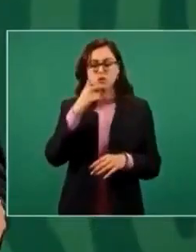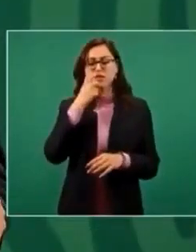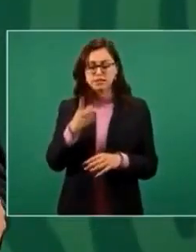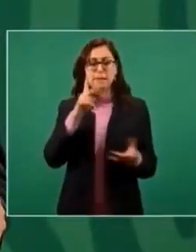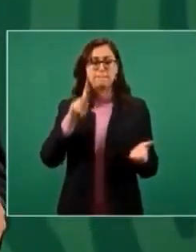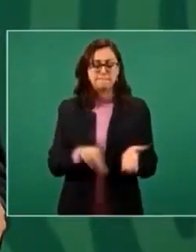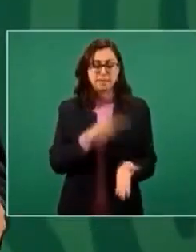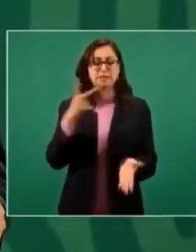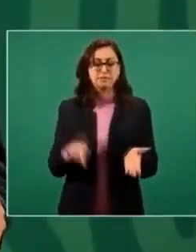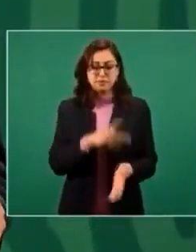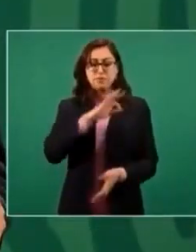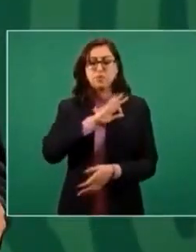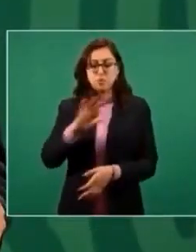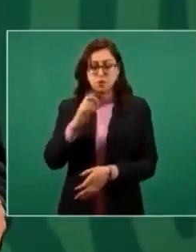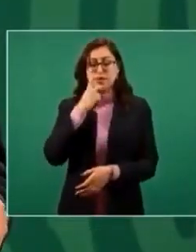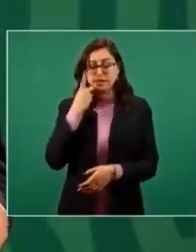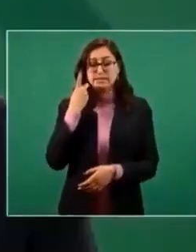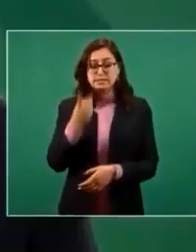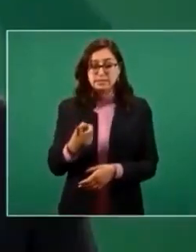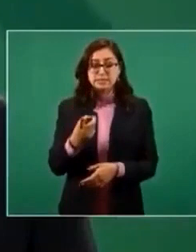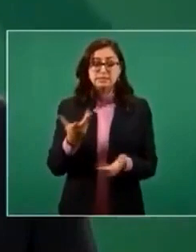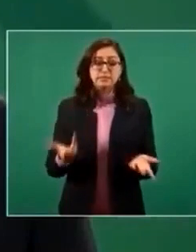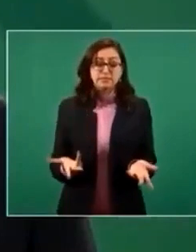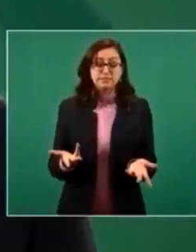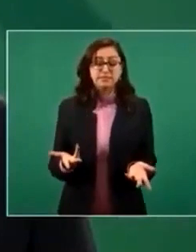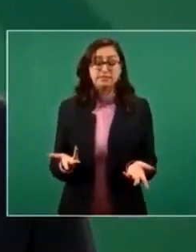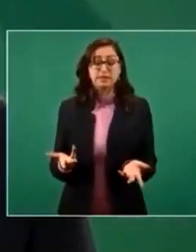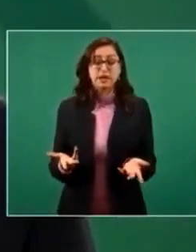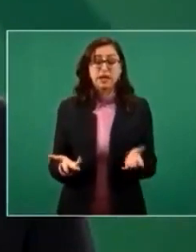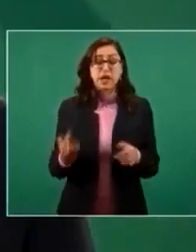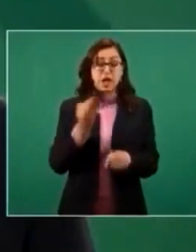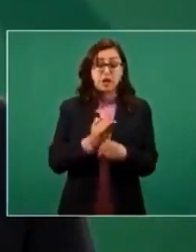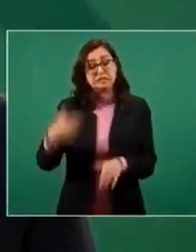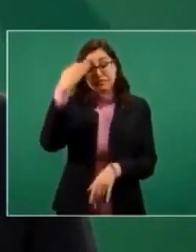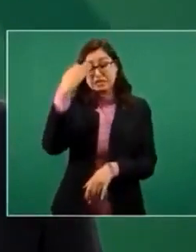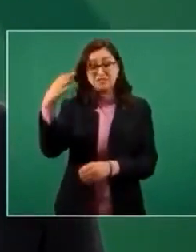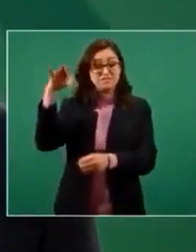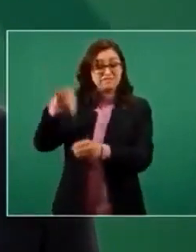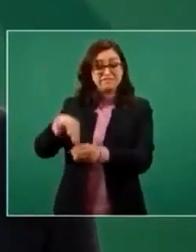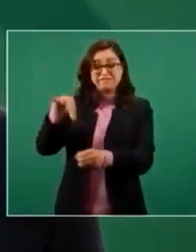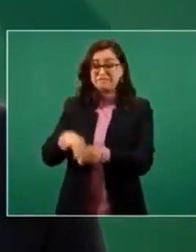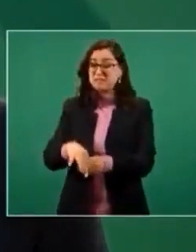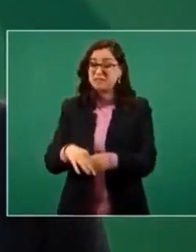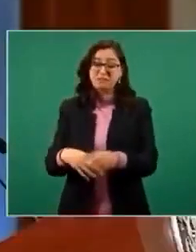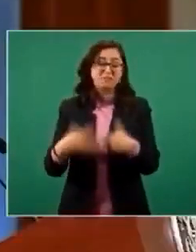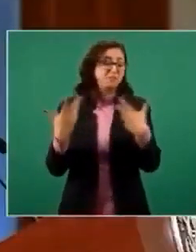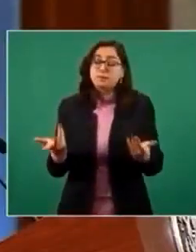política por el tiempo de elecciones. Son tiempos de elecciones y hay